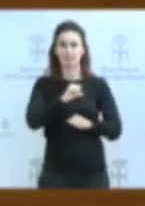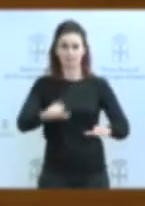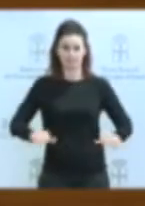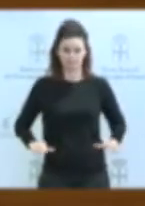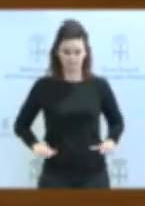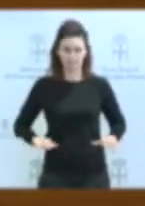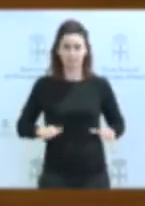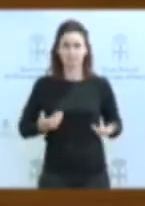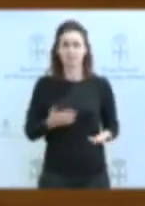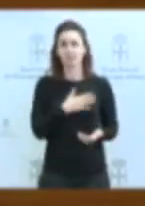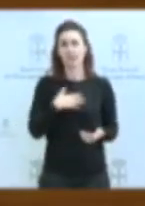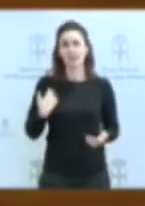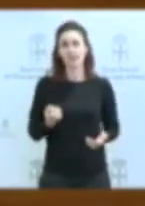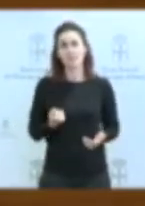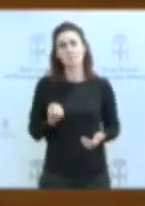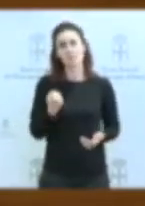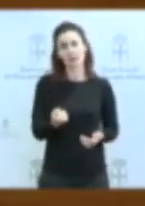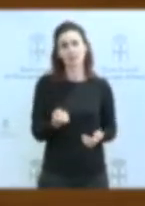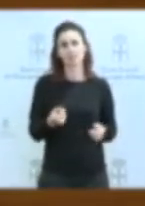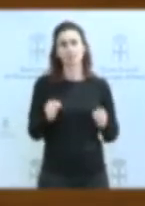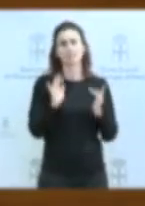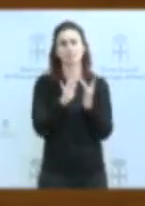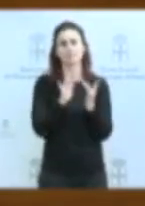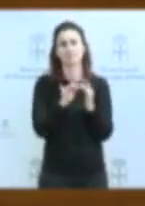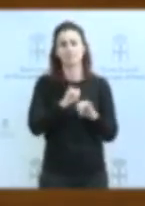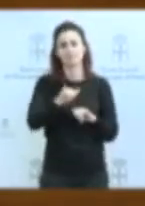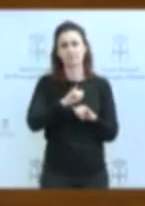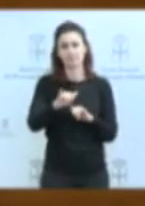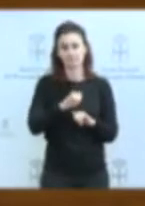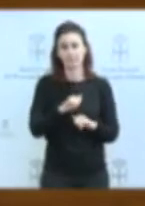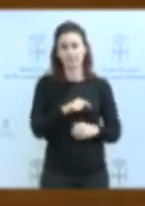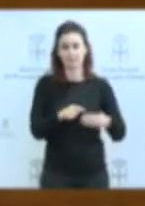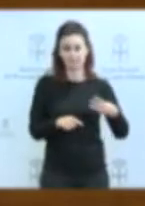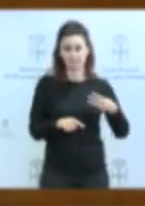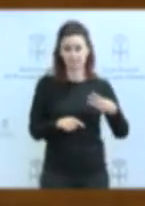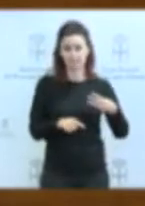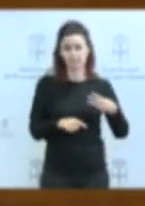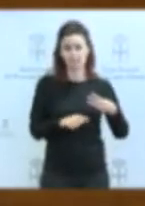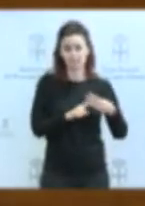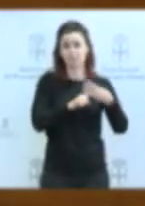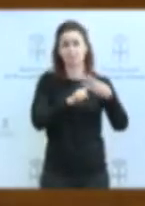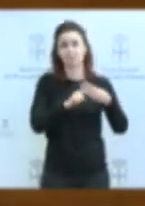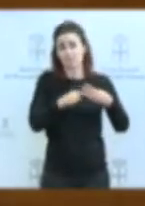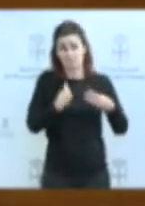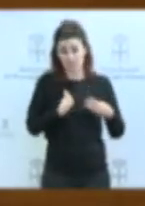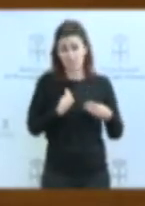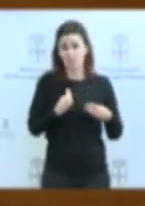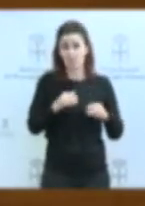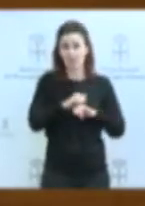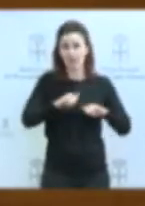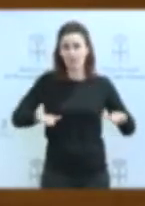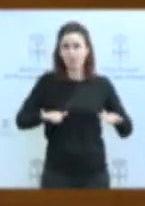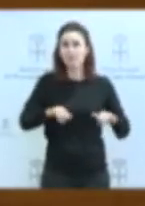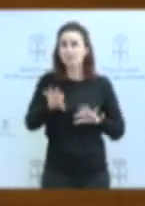con 3 de ellos y, concretamente, la elección de los aeropuertos se establece en función de una serie de rankings. La verdad